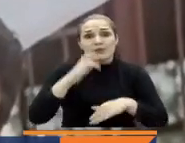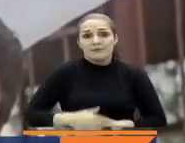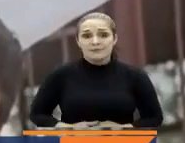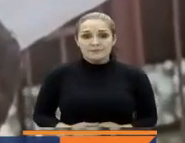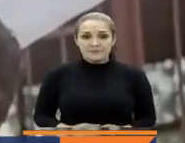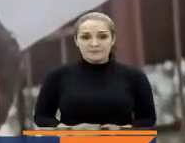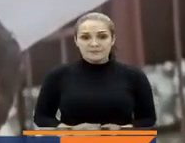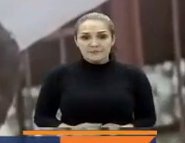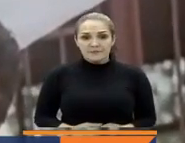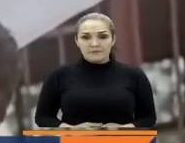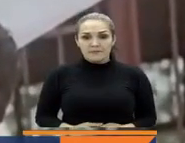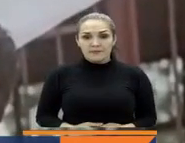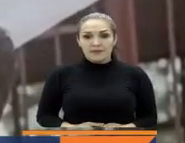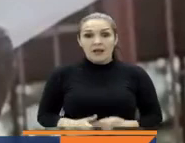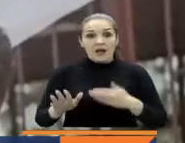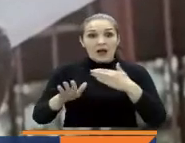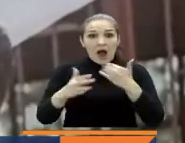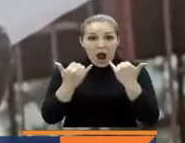Hasta la fecha tenemos reportado